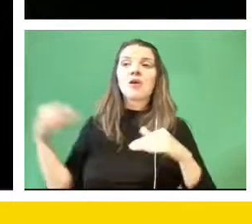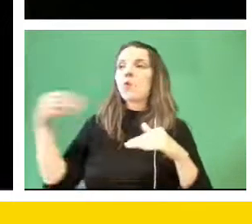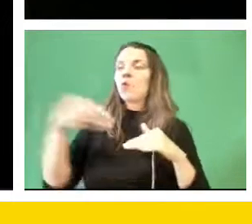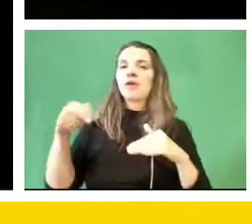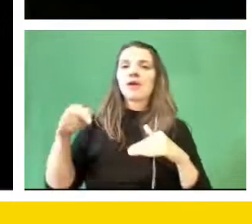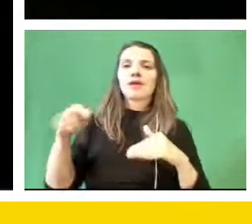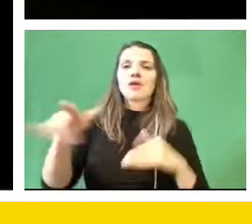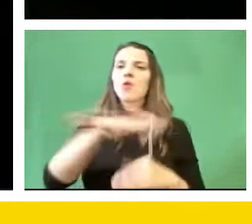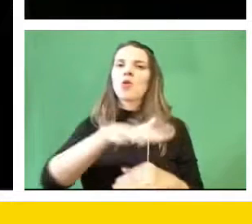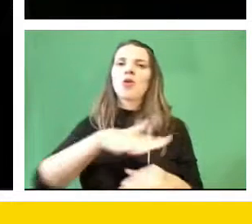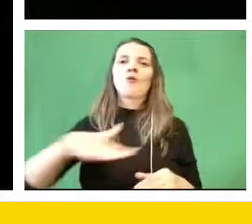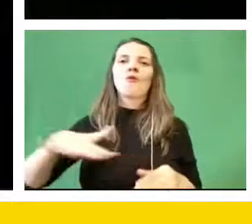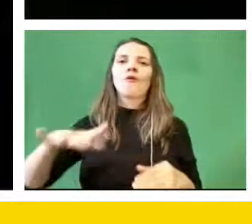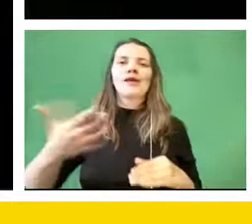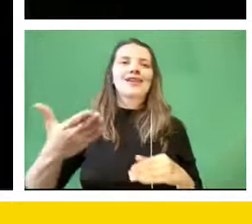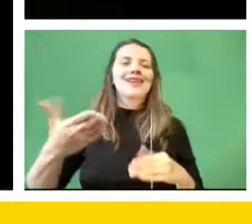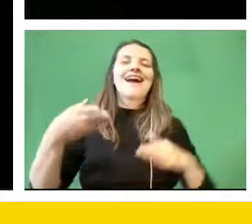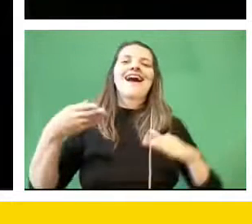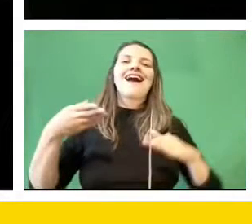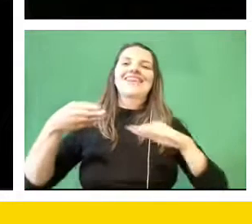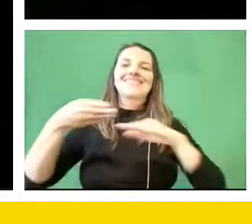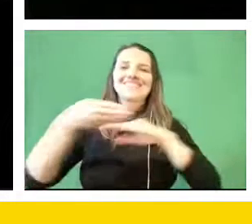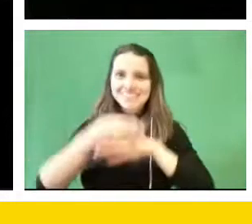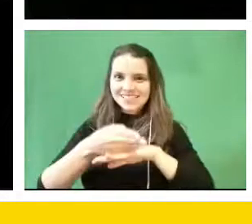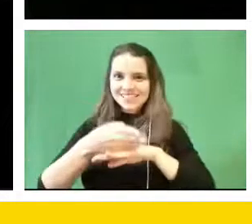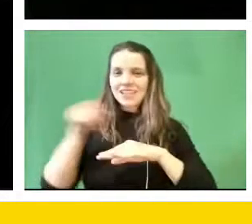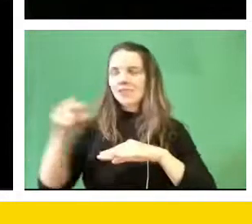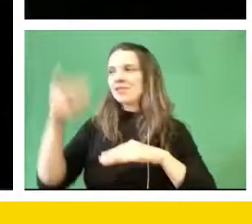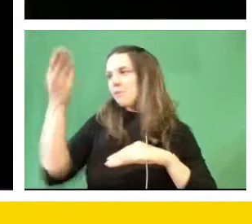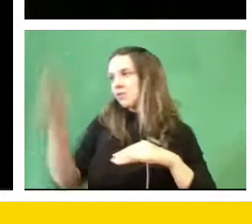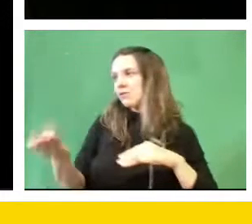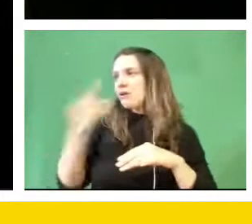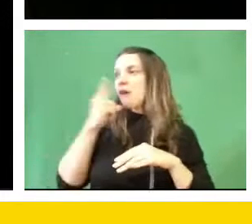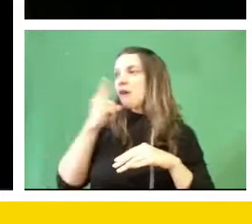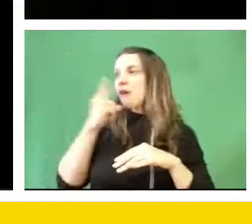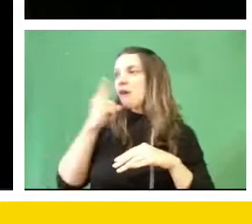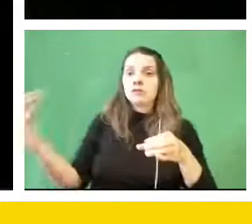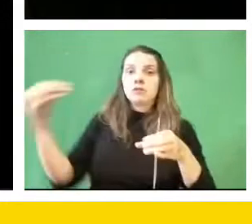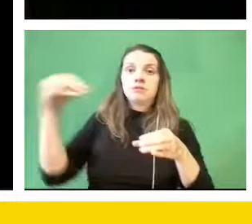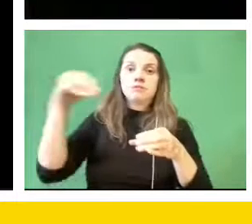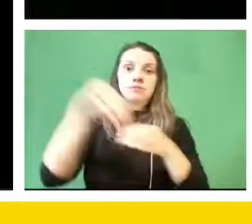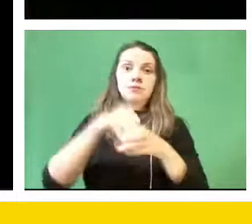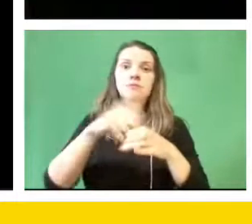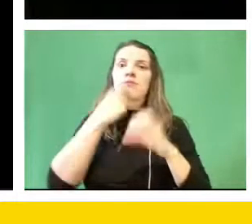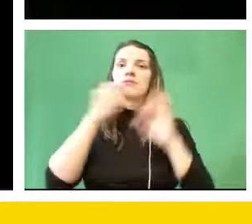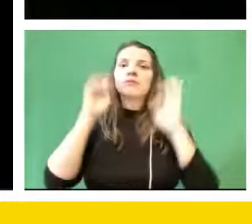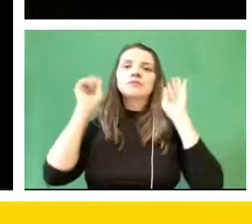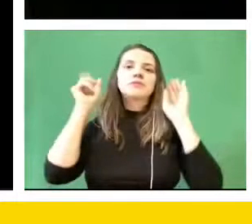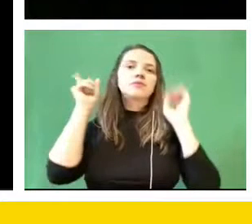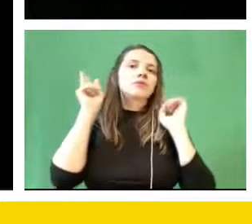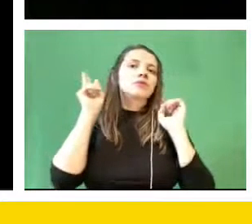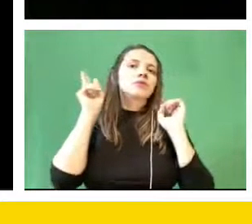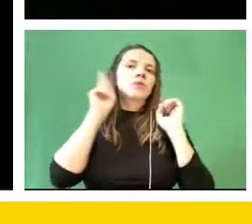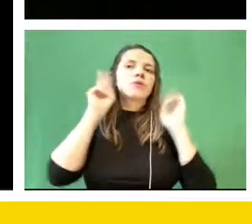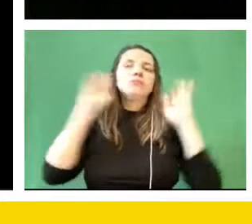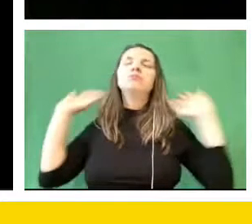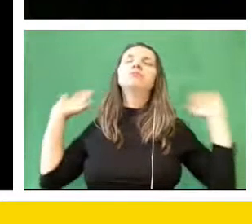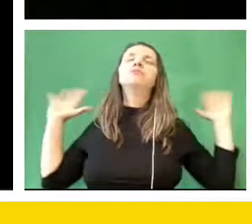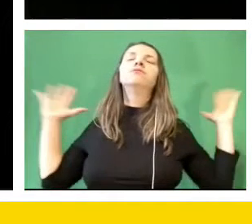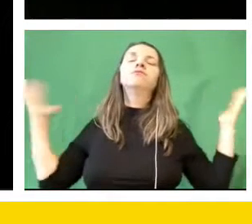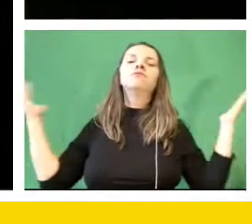las facilidades para que tuviera la acústica necesaria para que la persona con discapacidad visual pudiera tomar su